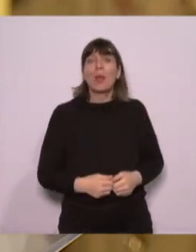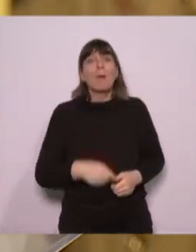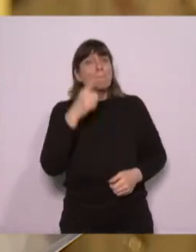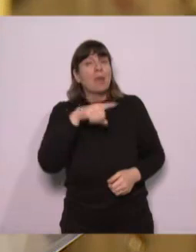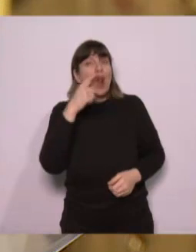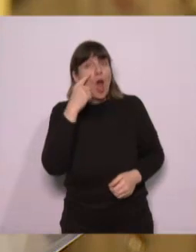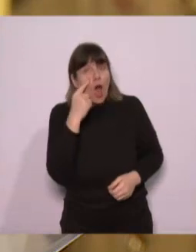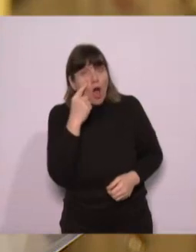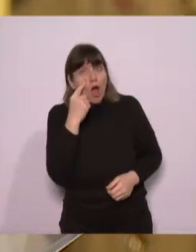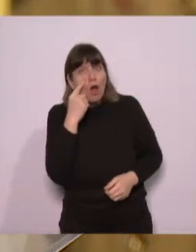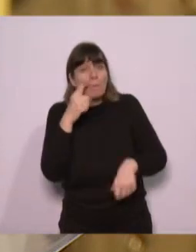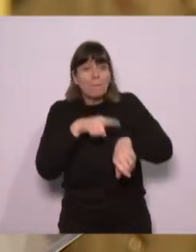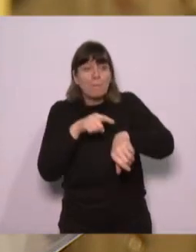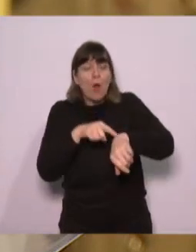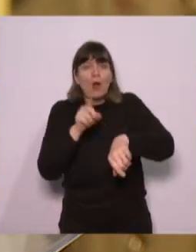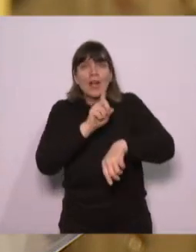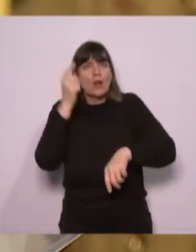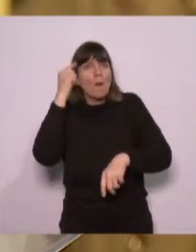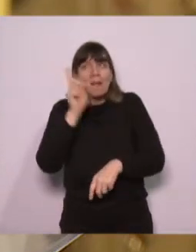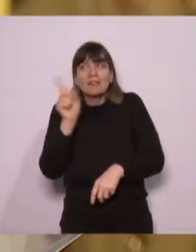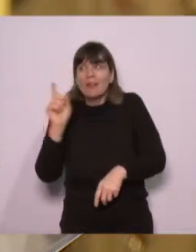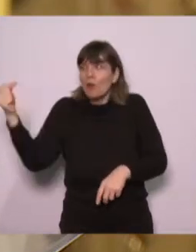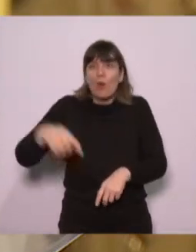Pero ojo que puede llegar a la hora menos pensada.